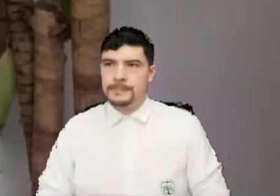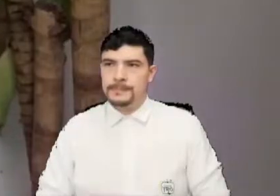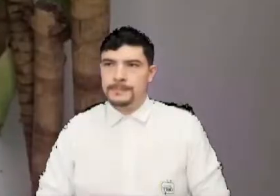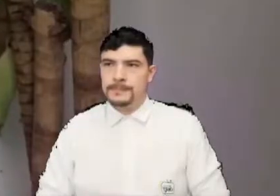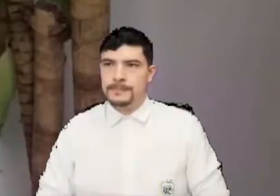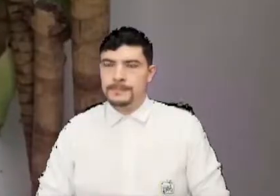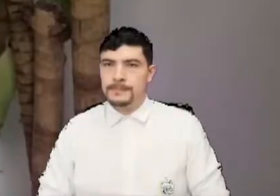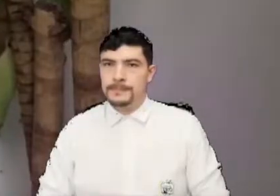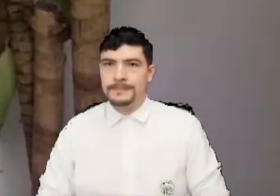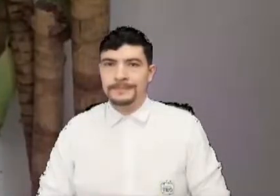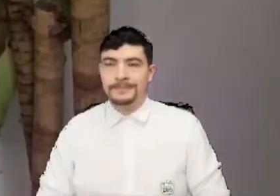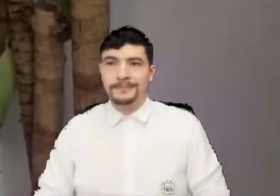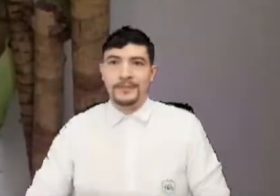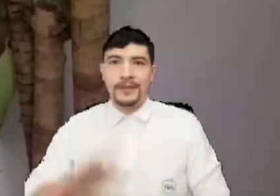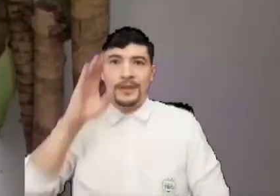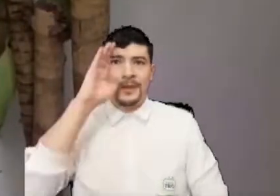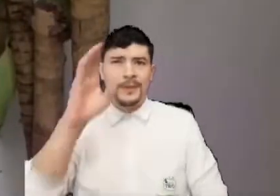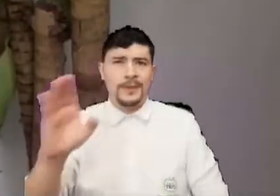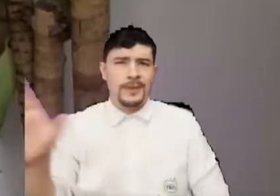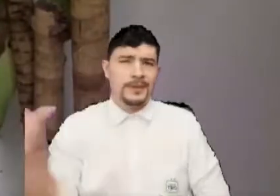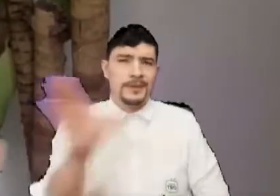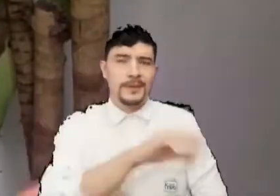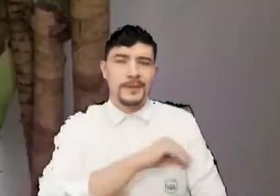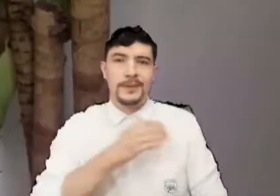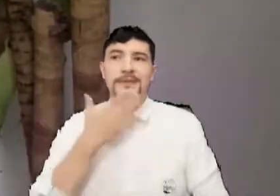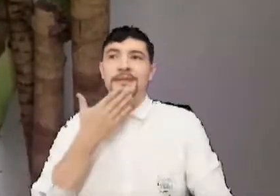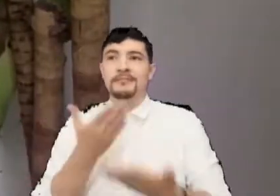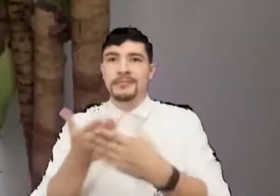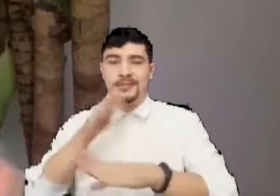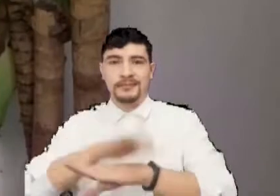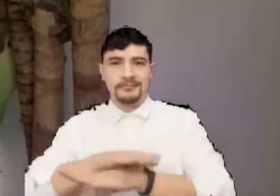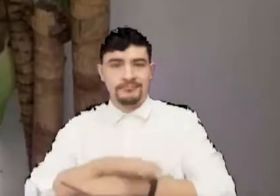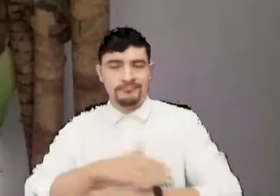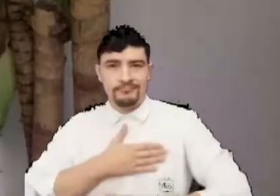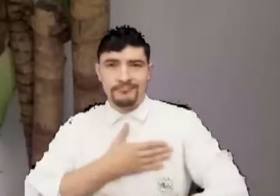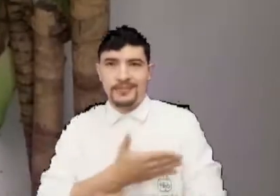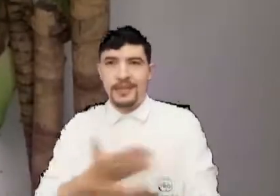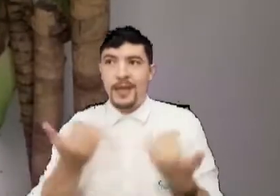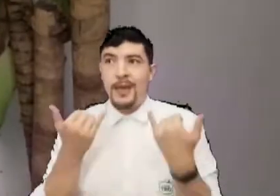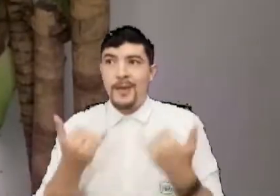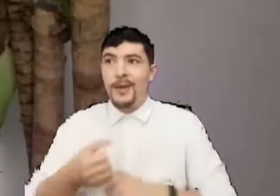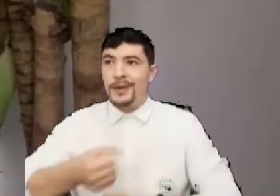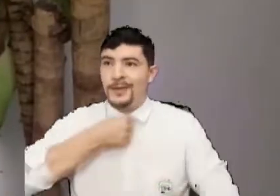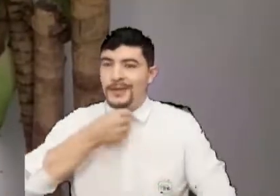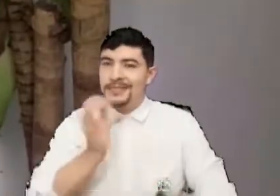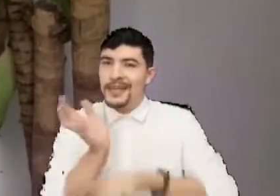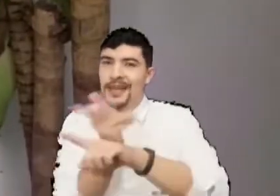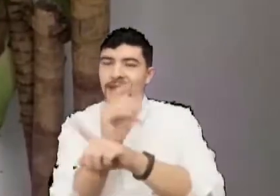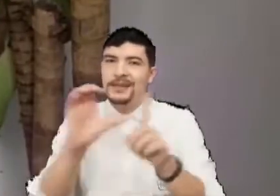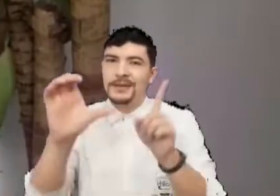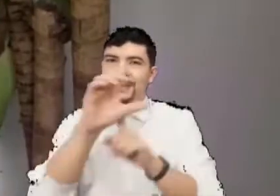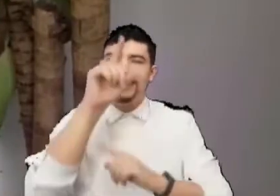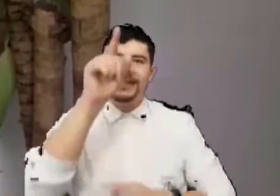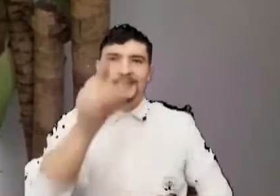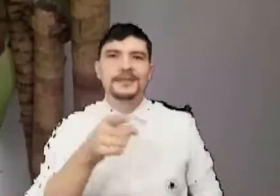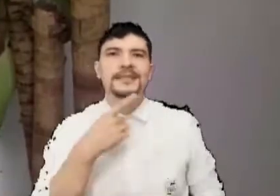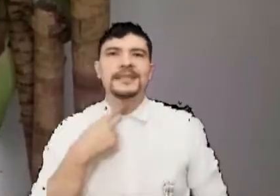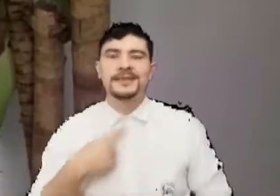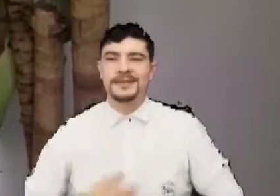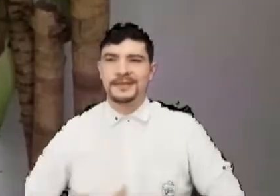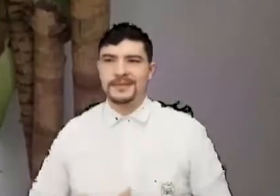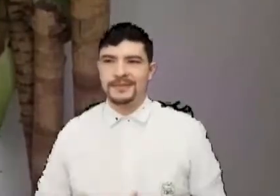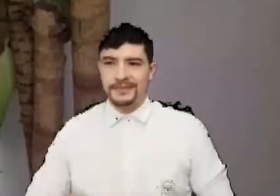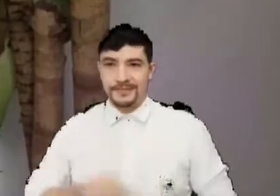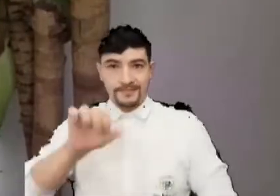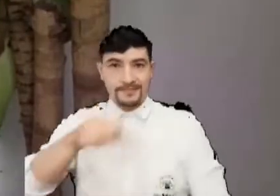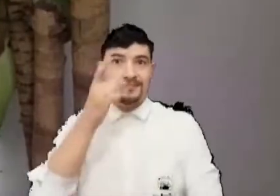Hola a todos, muy buenas tardes. Es para mí todo un placer acompañarlos hoy en las noticias del arte, la cultura y el entretenimiento. Inicio